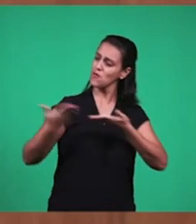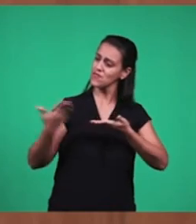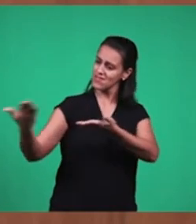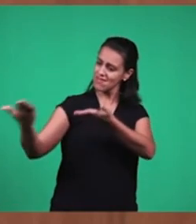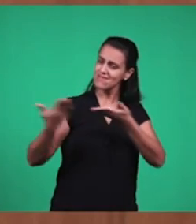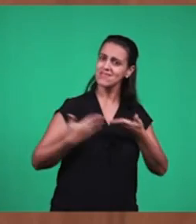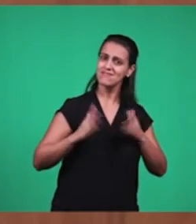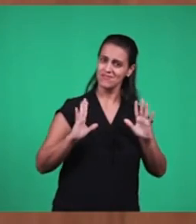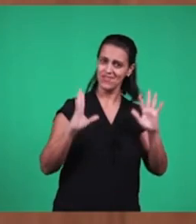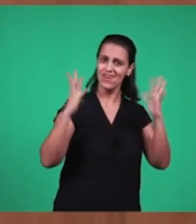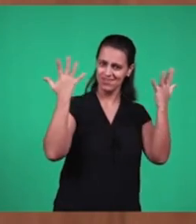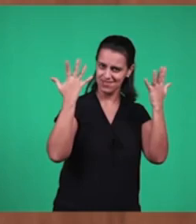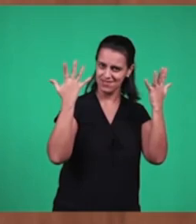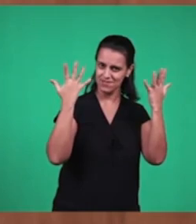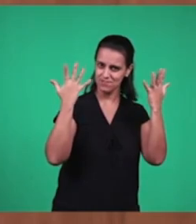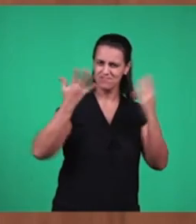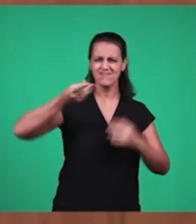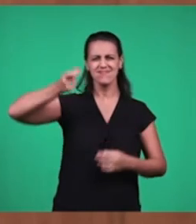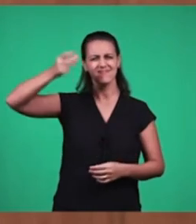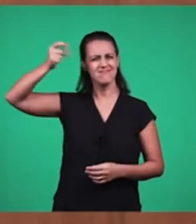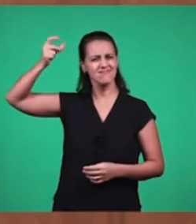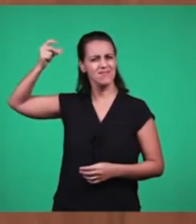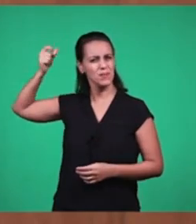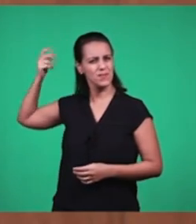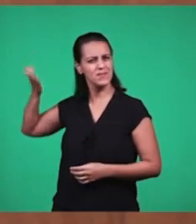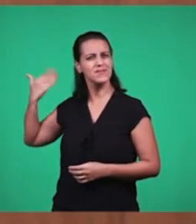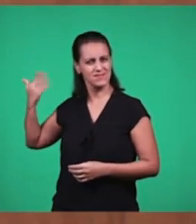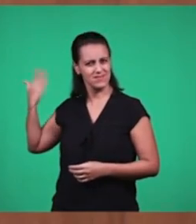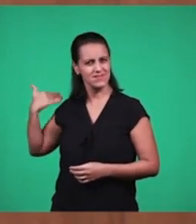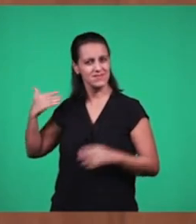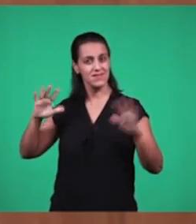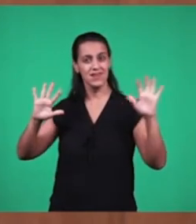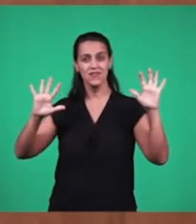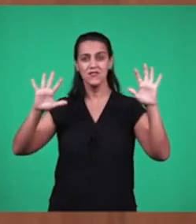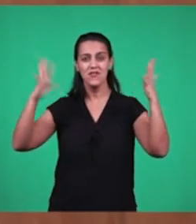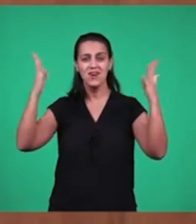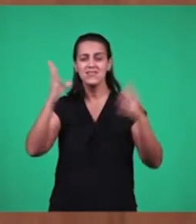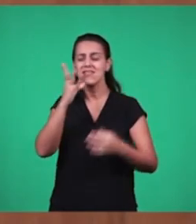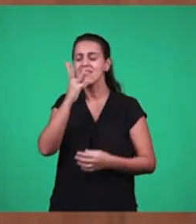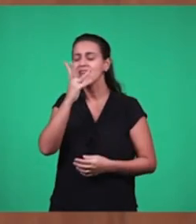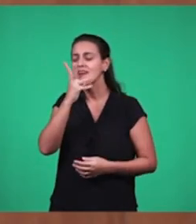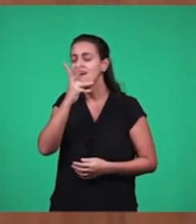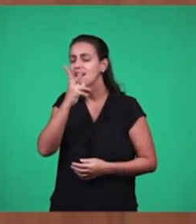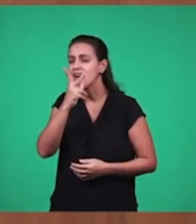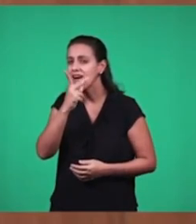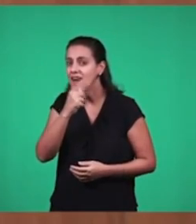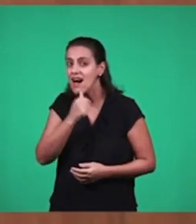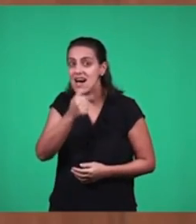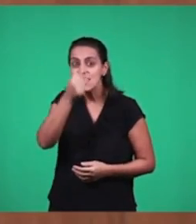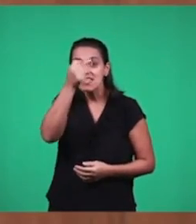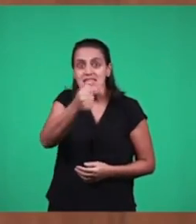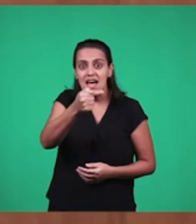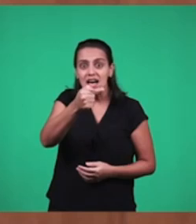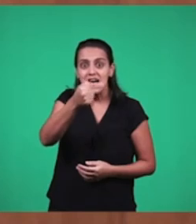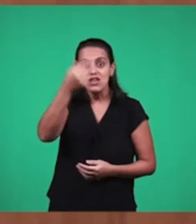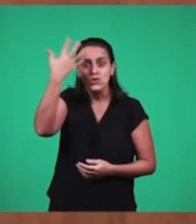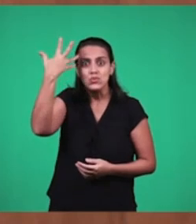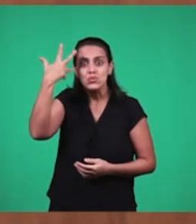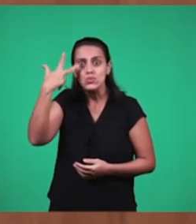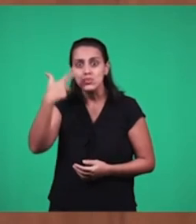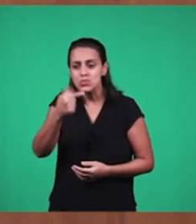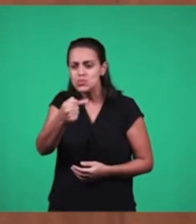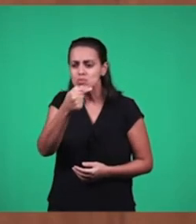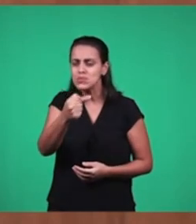fiesta. En aquella época las fiestas duraban 7 días y